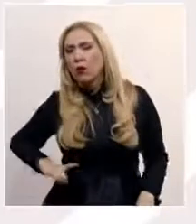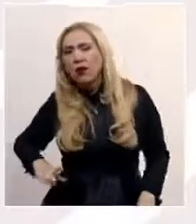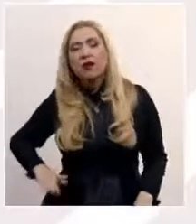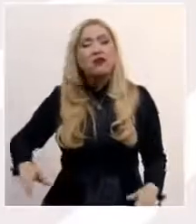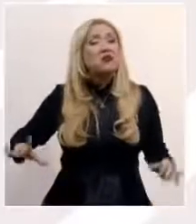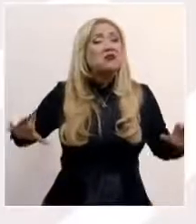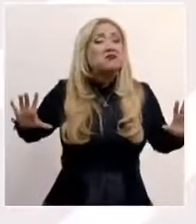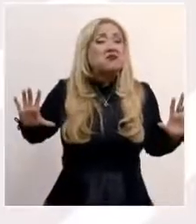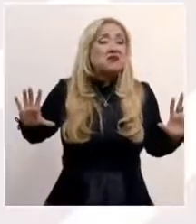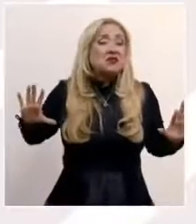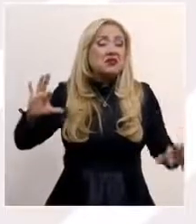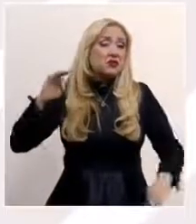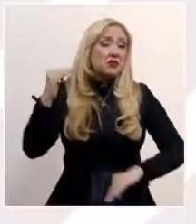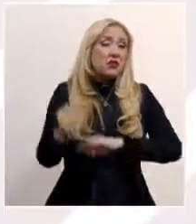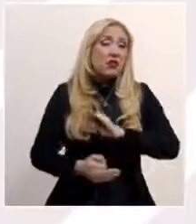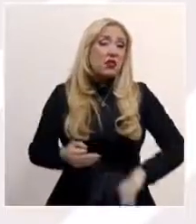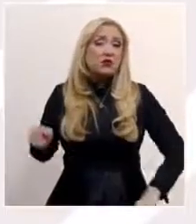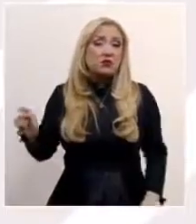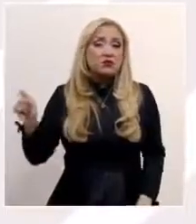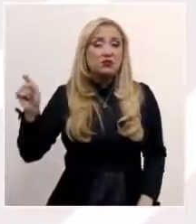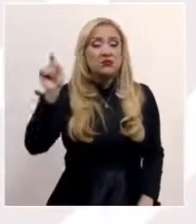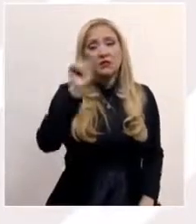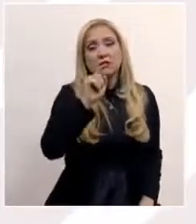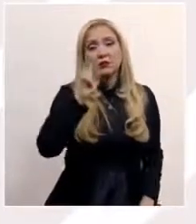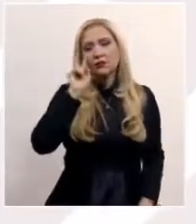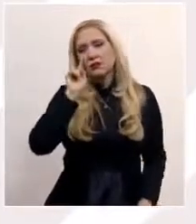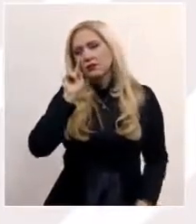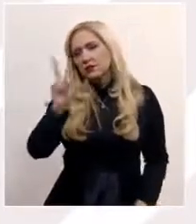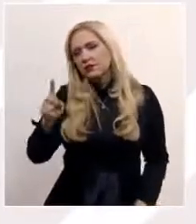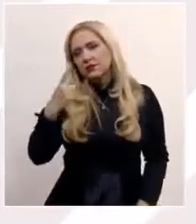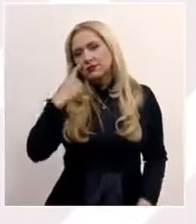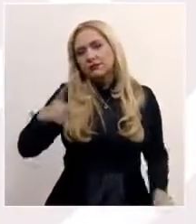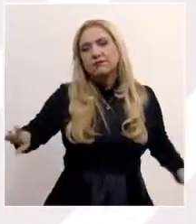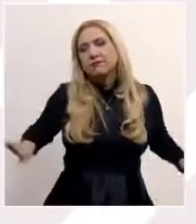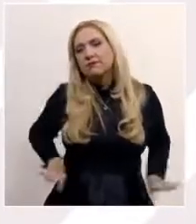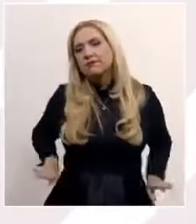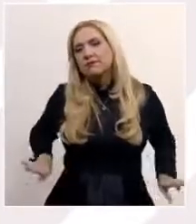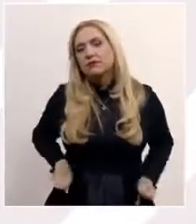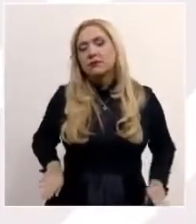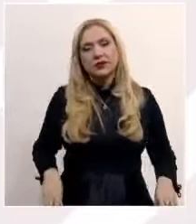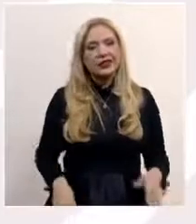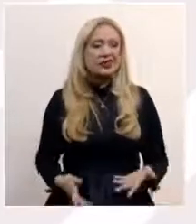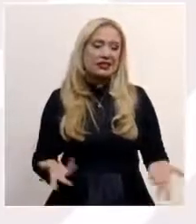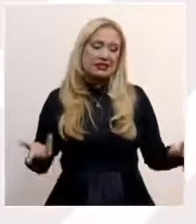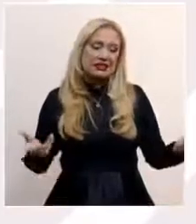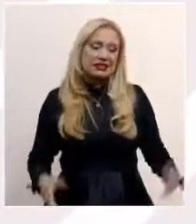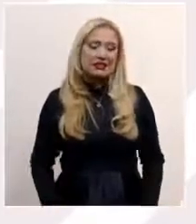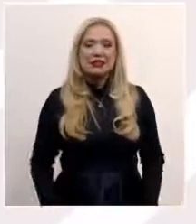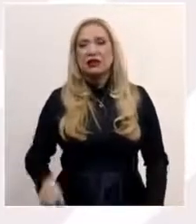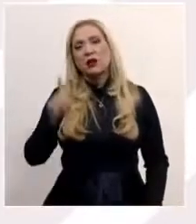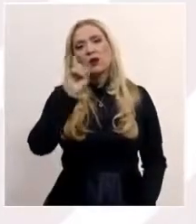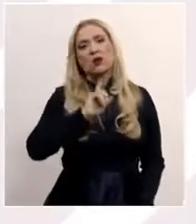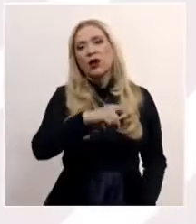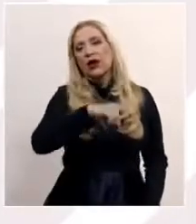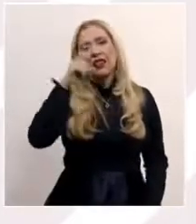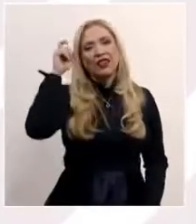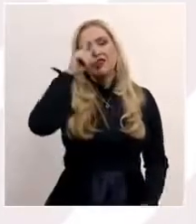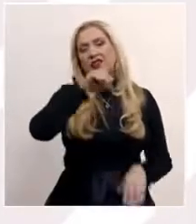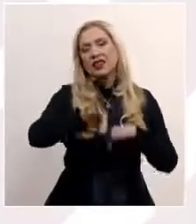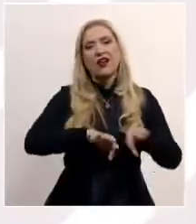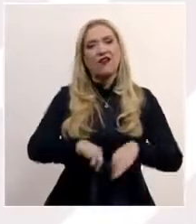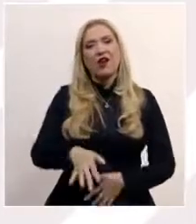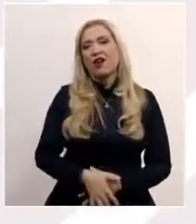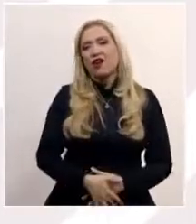presenta, encontramos de entrada distintas expresiones. Una de ellas lo difícil que puede ser para una mujer embarazada